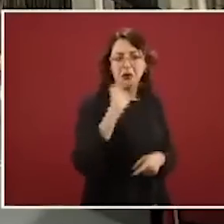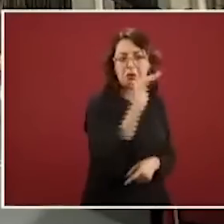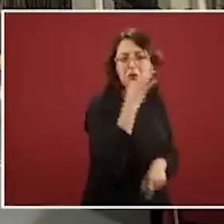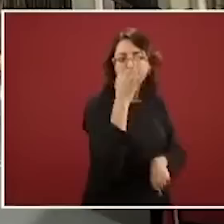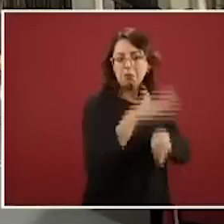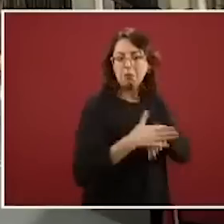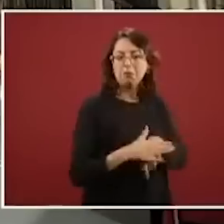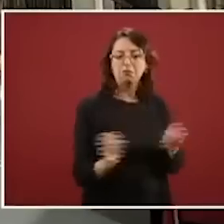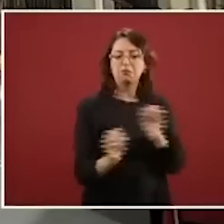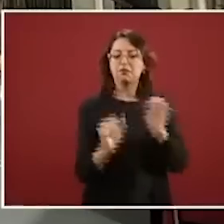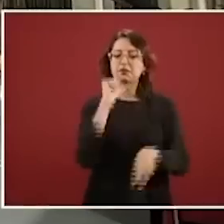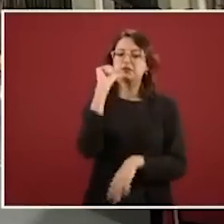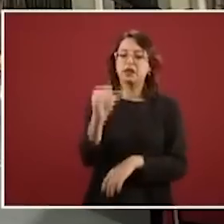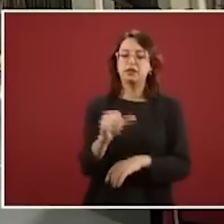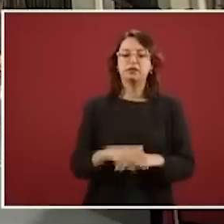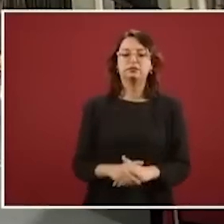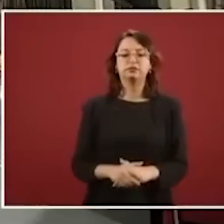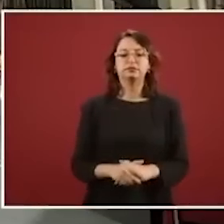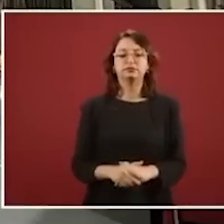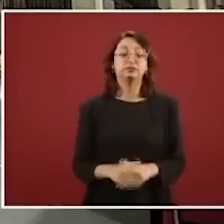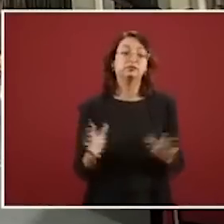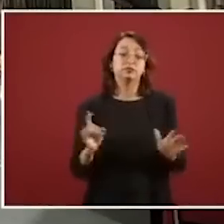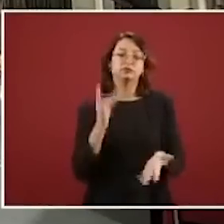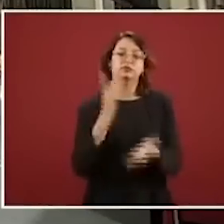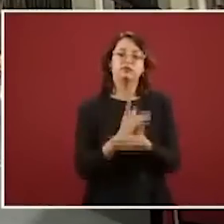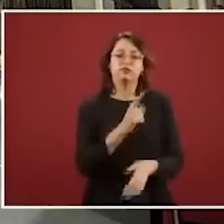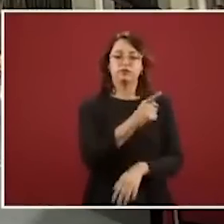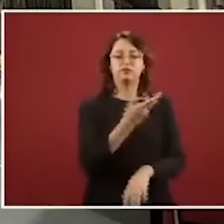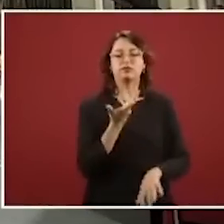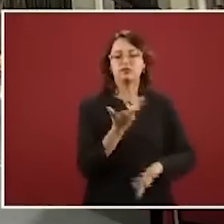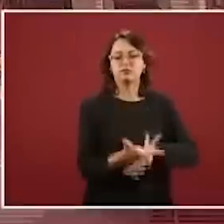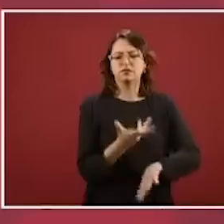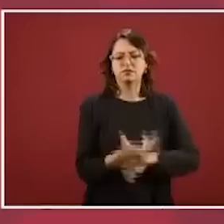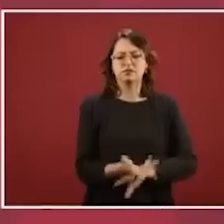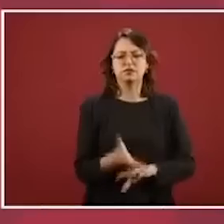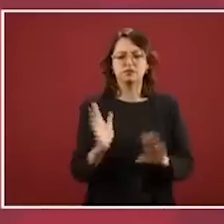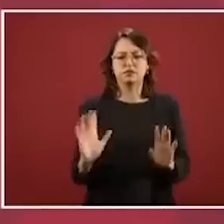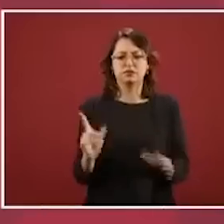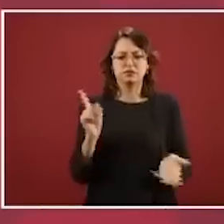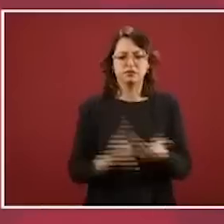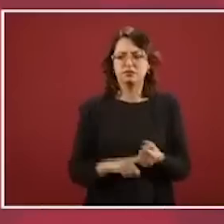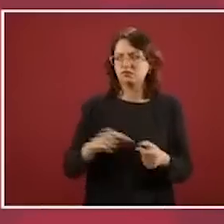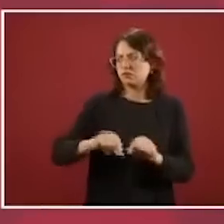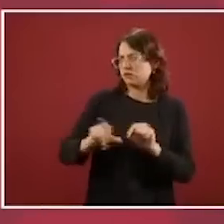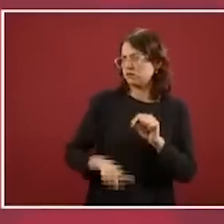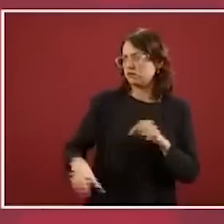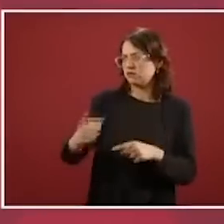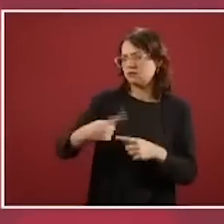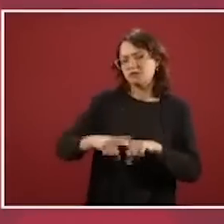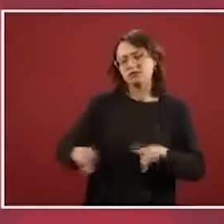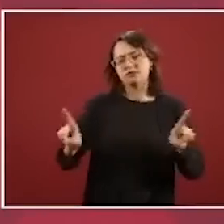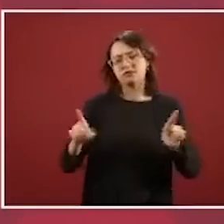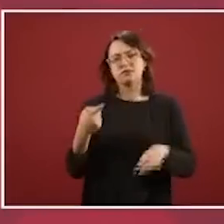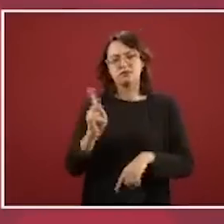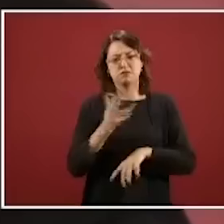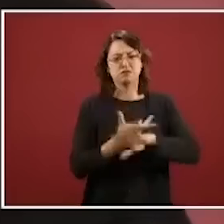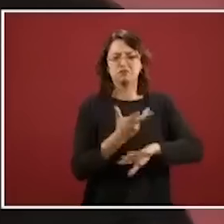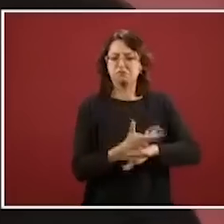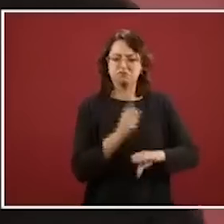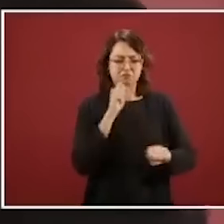en lo que tenga que ver con Estados Unidos, me estoy refiriendo. En lo interno no tendríamos por qué, pero en aquello que tenga que ver con Estados